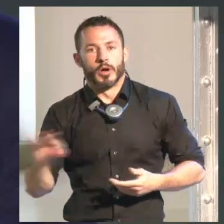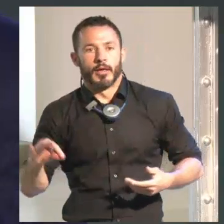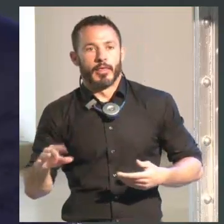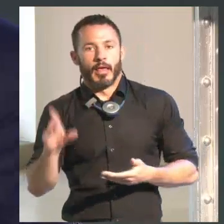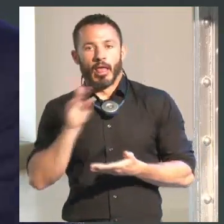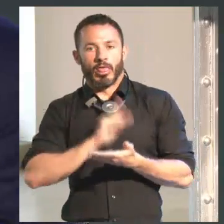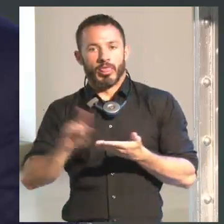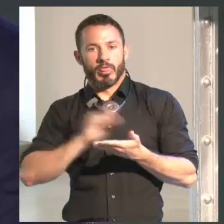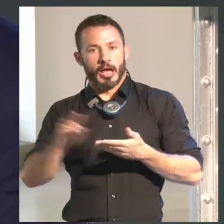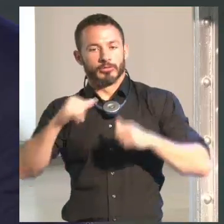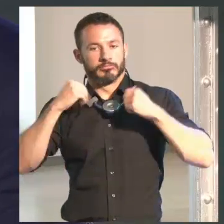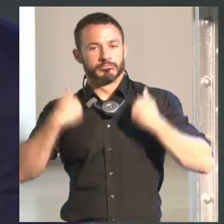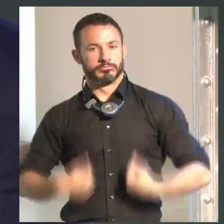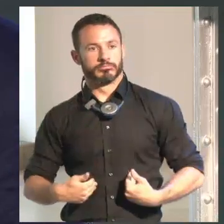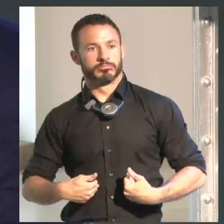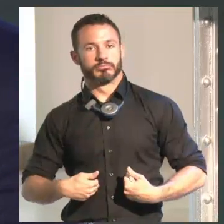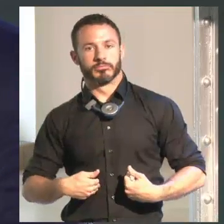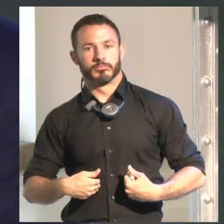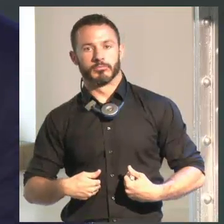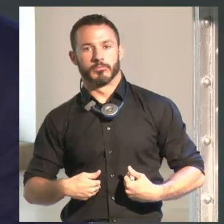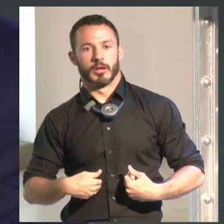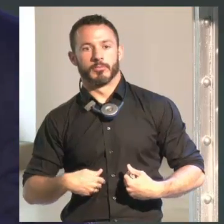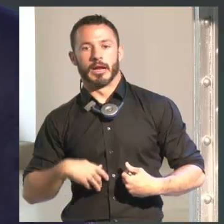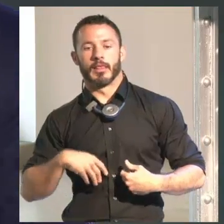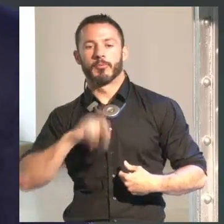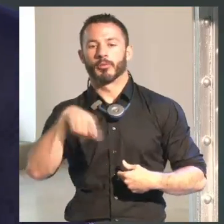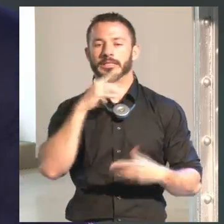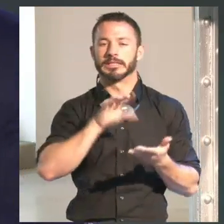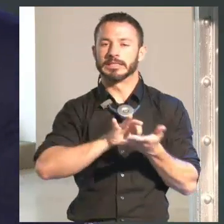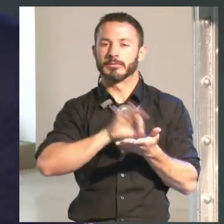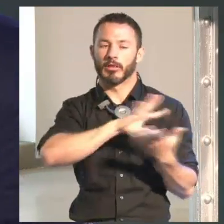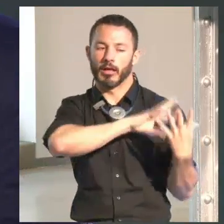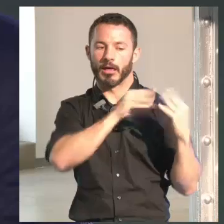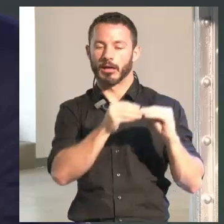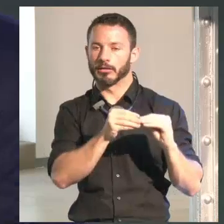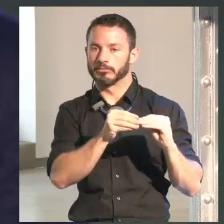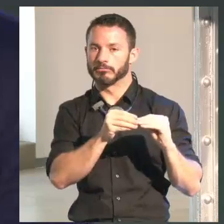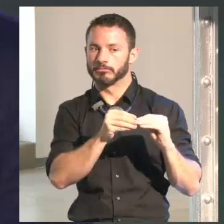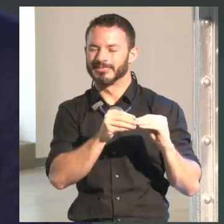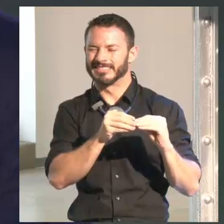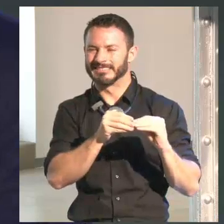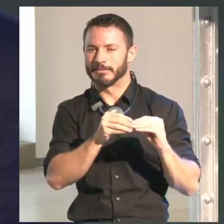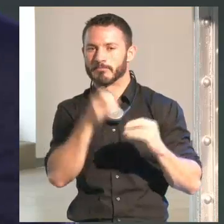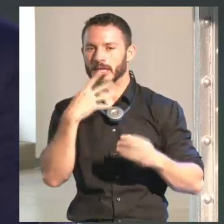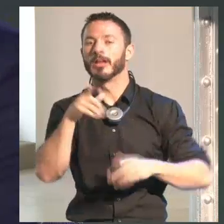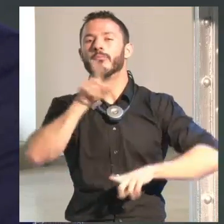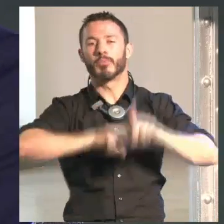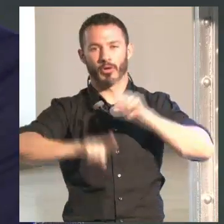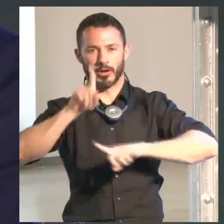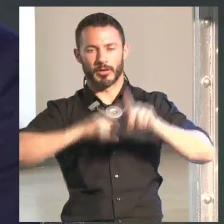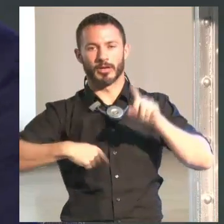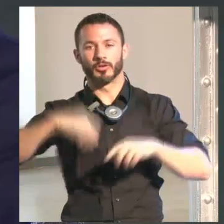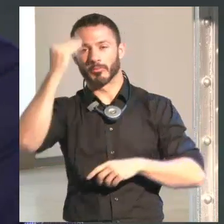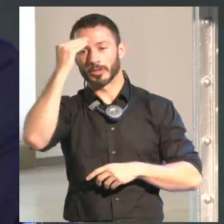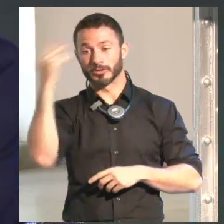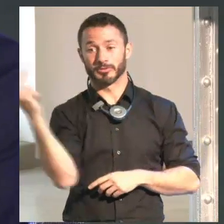nuestros datos para hacer luego unos servicios personalizados. Es decir, tenemos un problema. Y yo creo que no hablamos el mismo